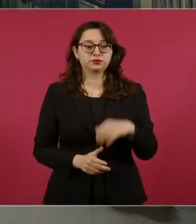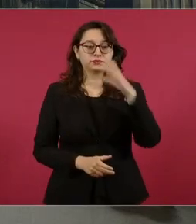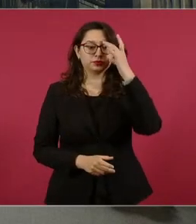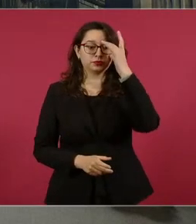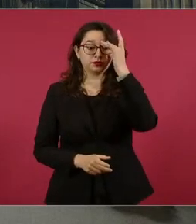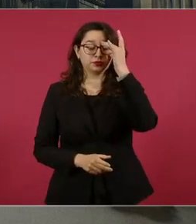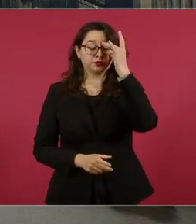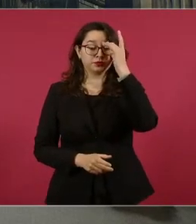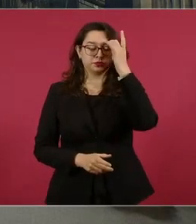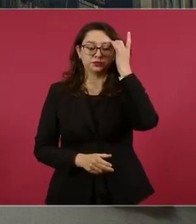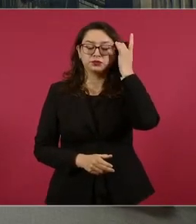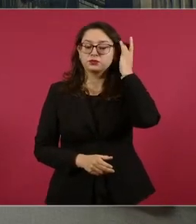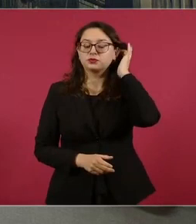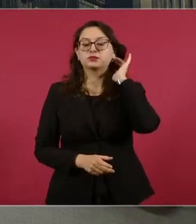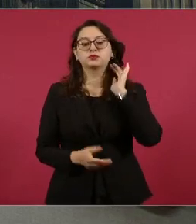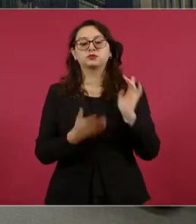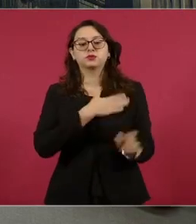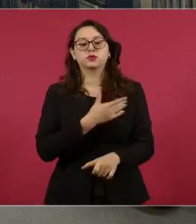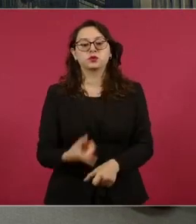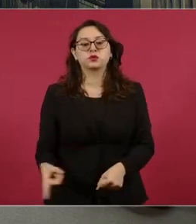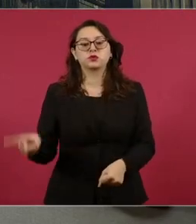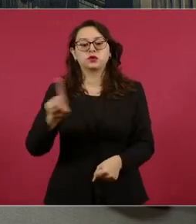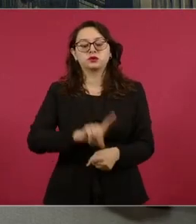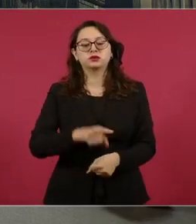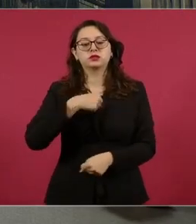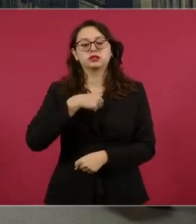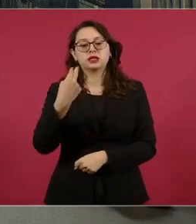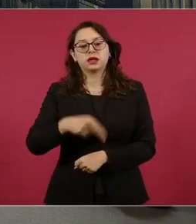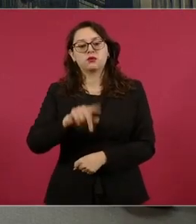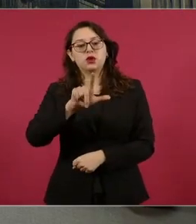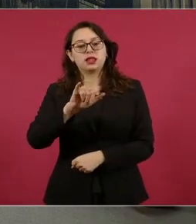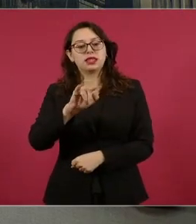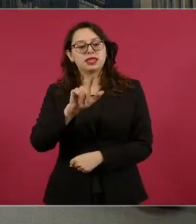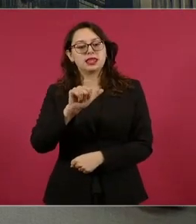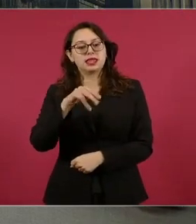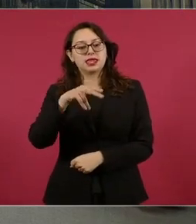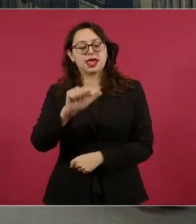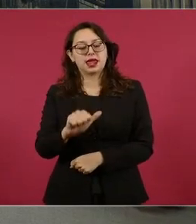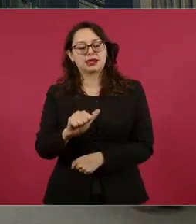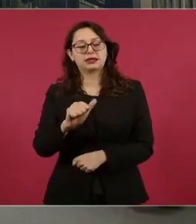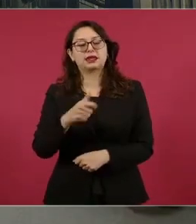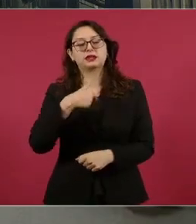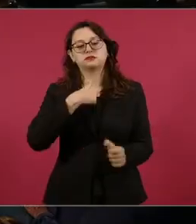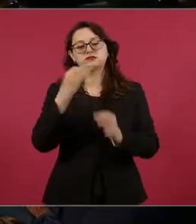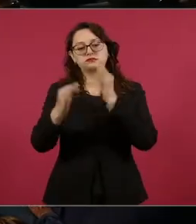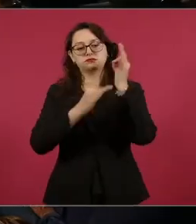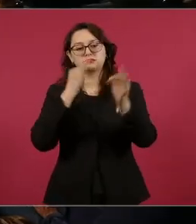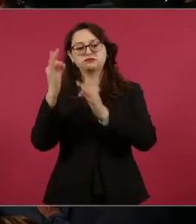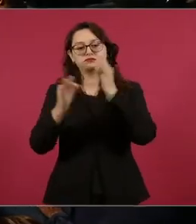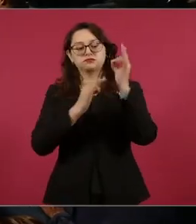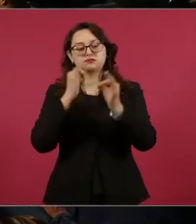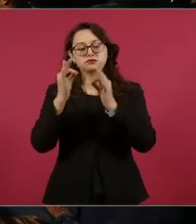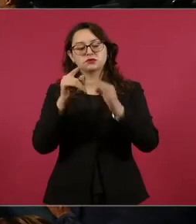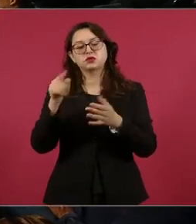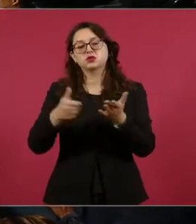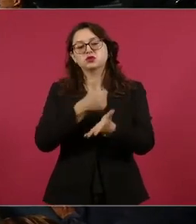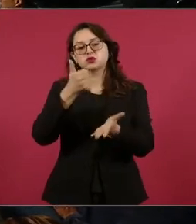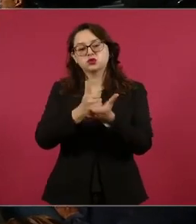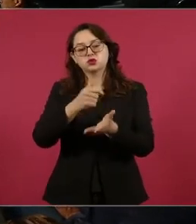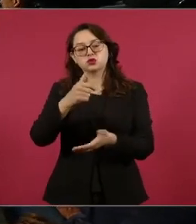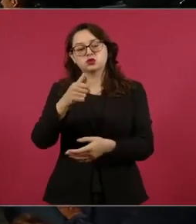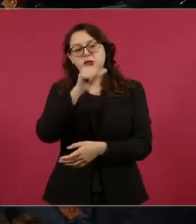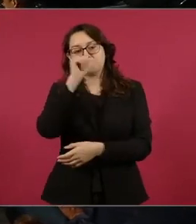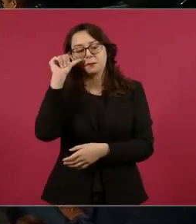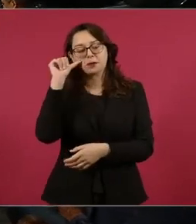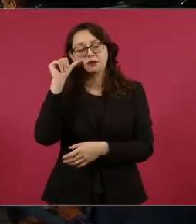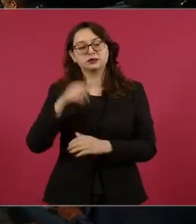gracias Buenos días Liliana piña tiempo.com.mx y puentelibre.mx en Ciudad Juárez